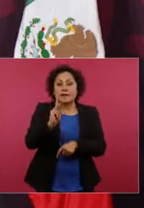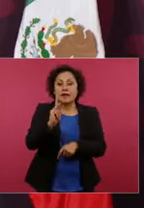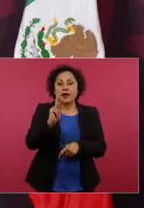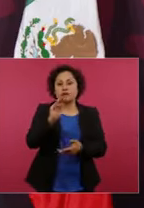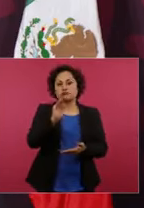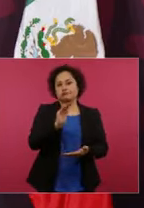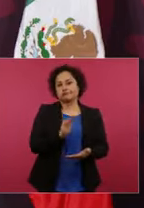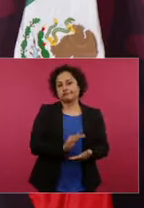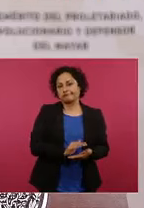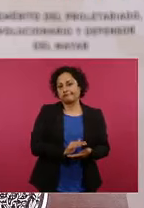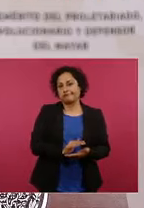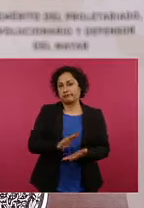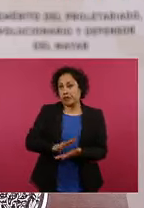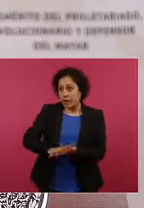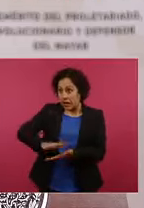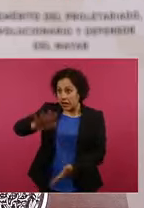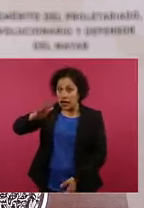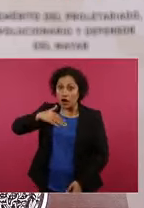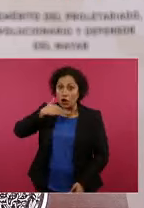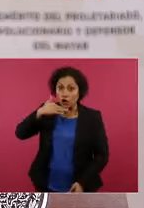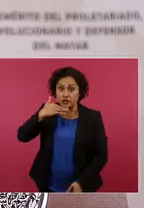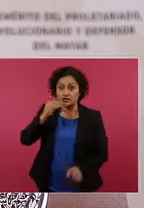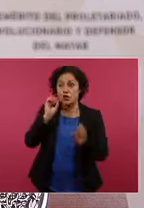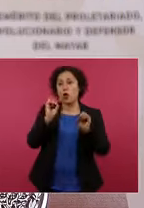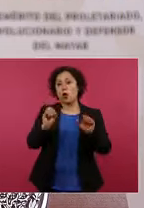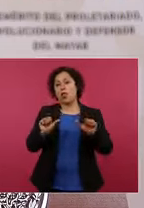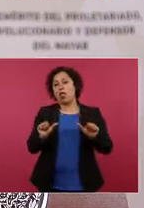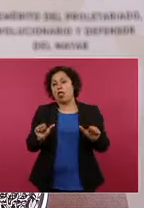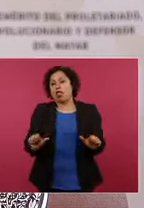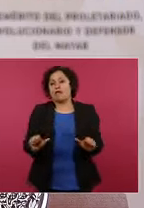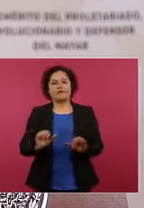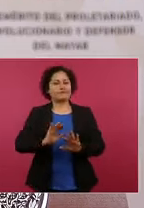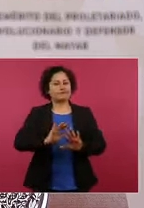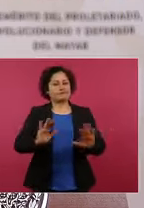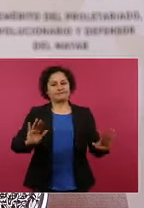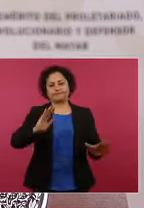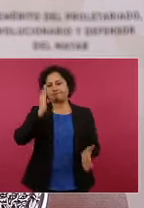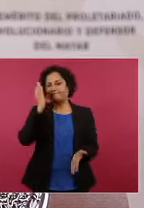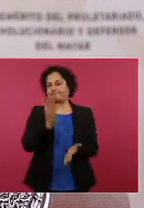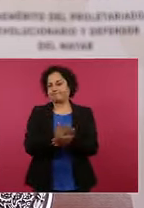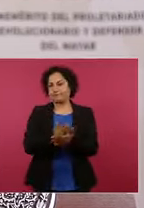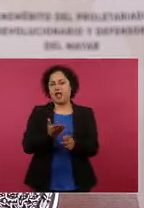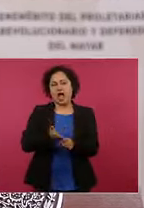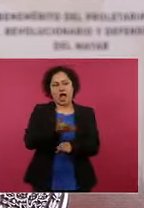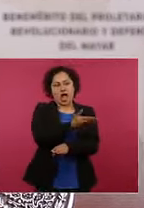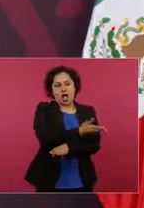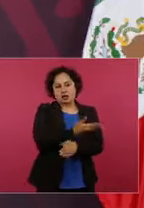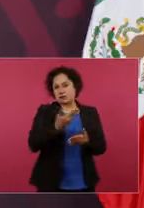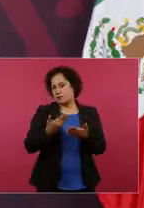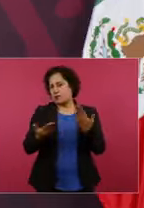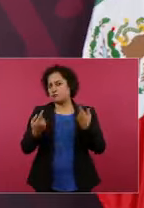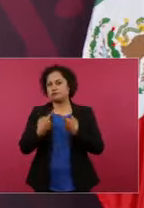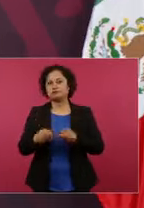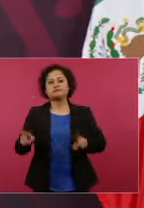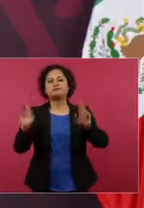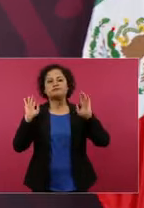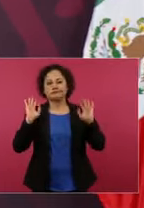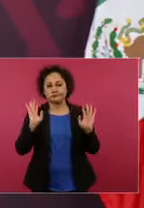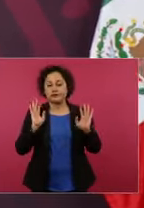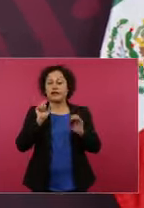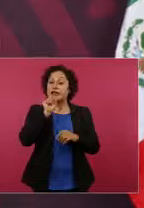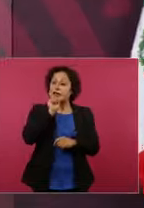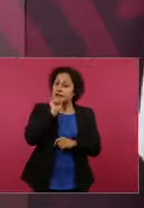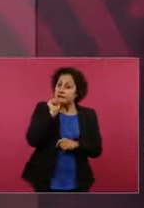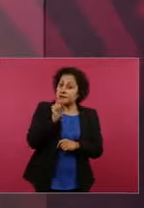ni la corrupción ni la impunidad, como era antes. Y lo otro es que la